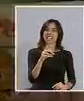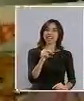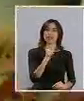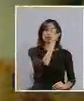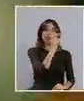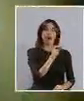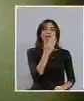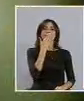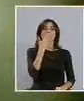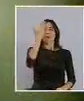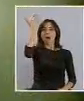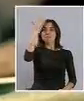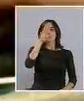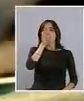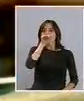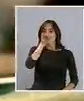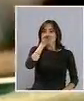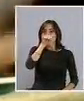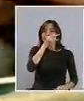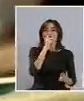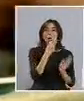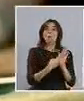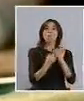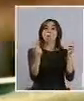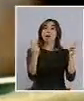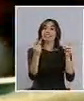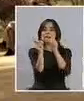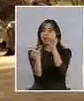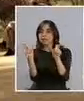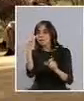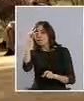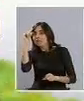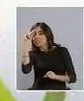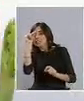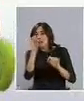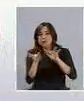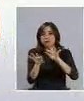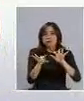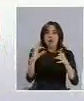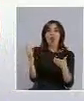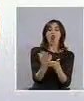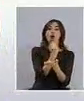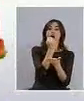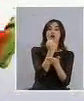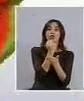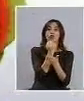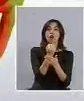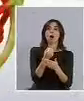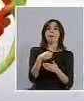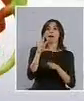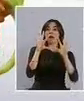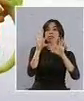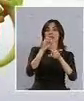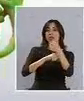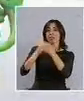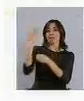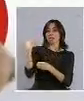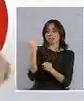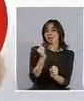este famoso patito es solo una muestra de lo que estos creativos han logrado durante más de una década de trabajo.